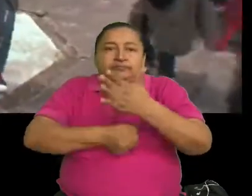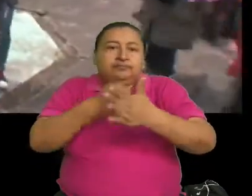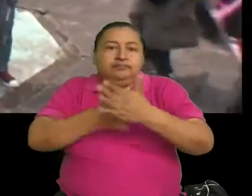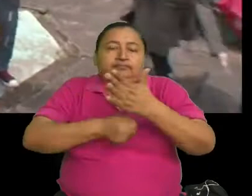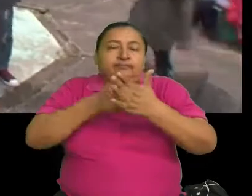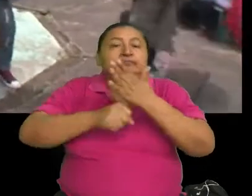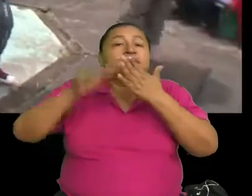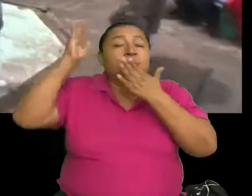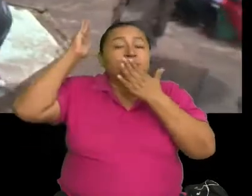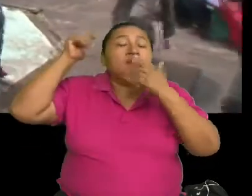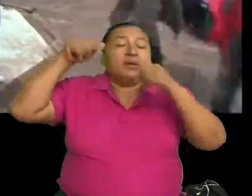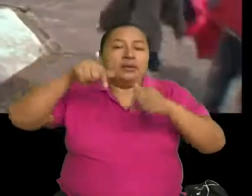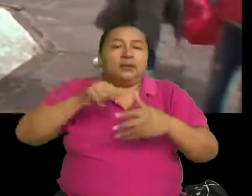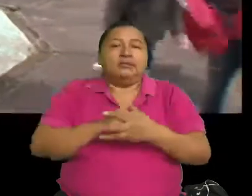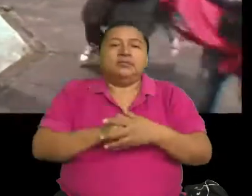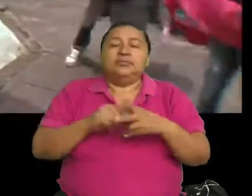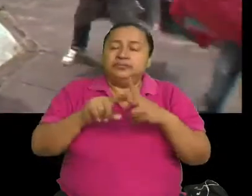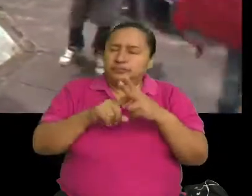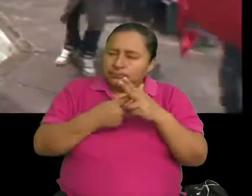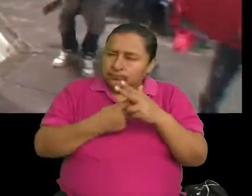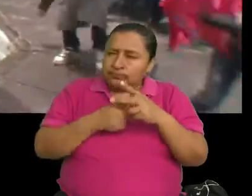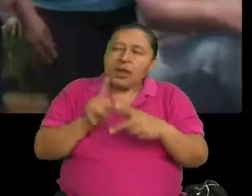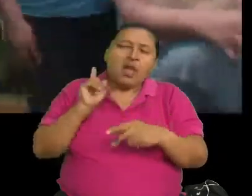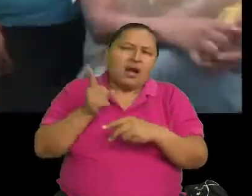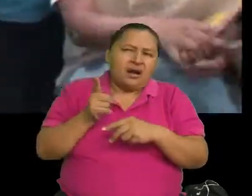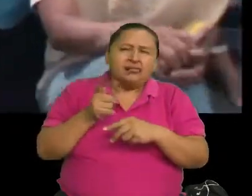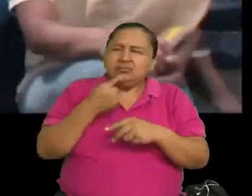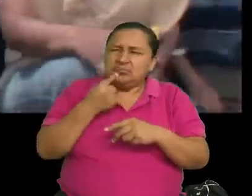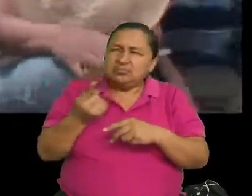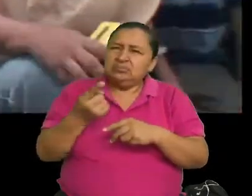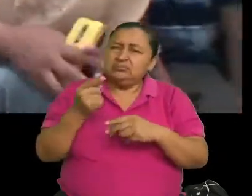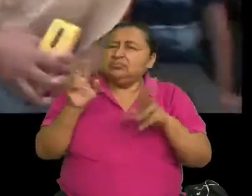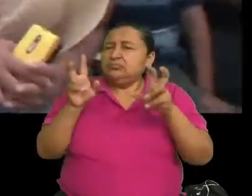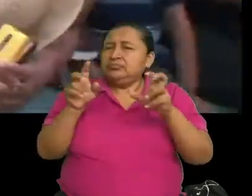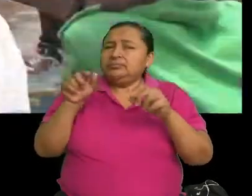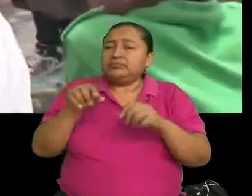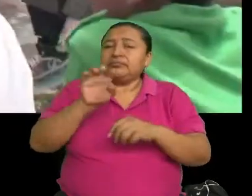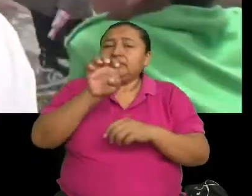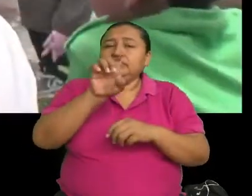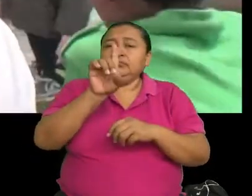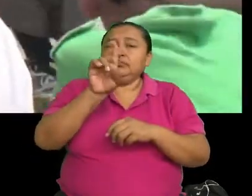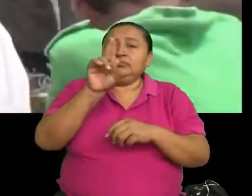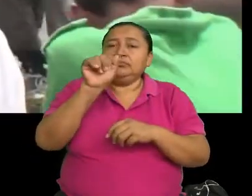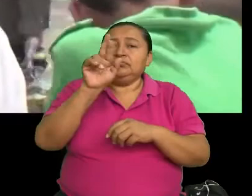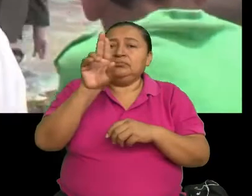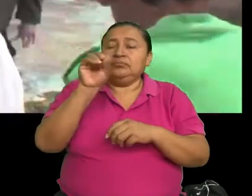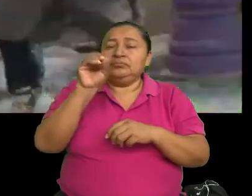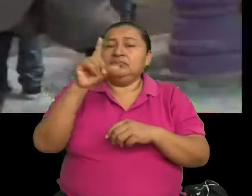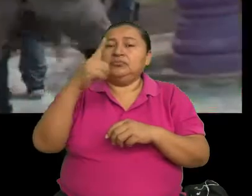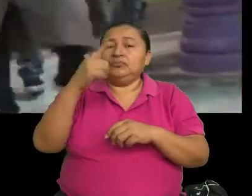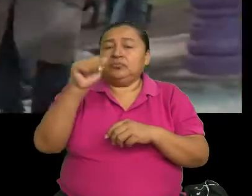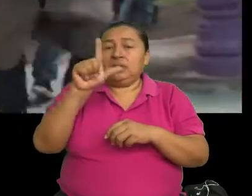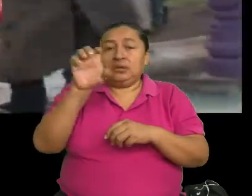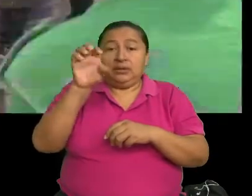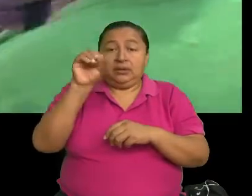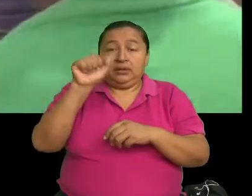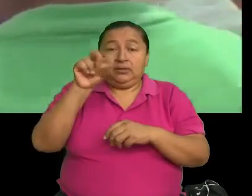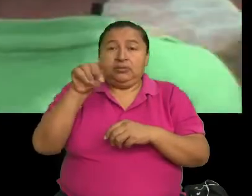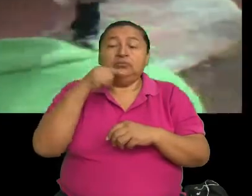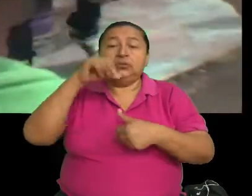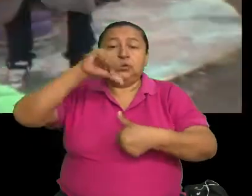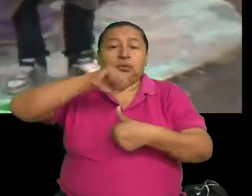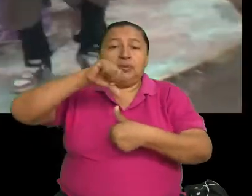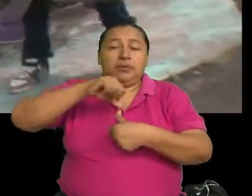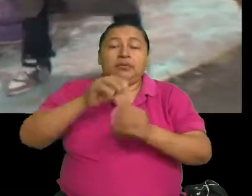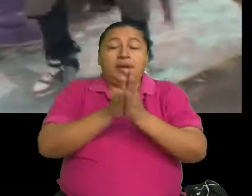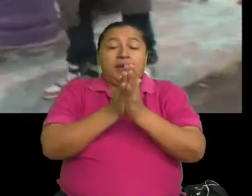Ahí está. Y ahí le consulto a partir de, aprovechando el tema, Eduardo Galeano nos regala a Centroamérica unos capítulos muy importantes en el